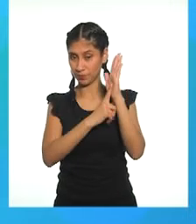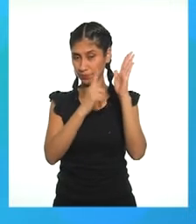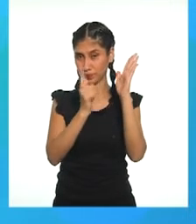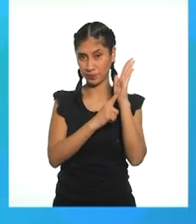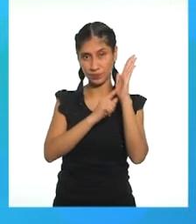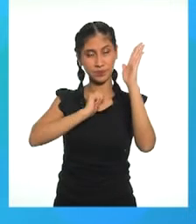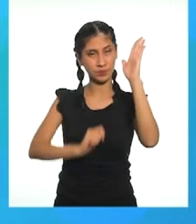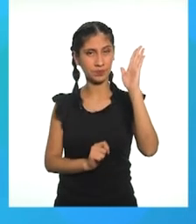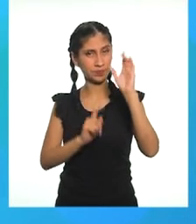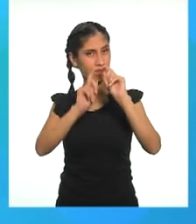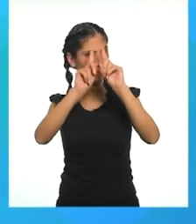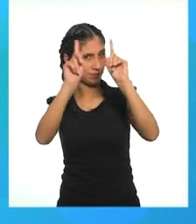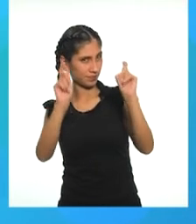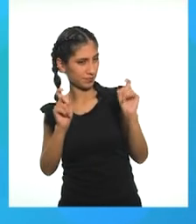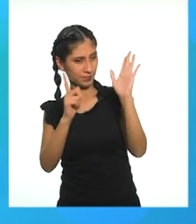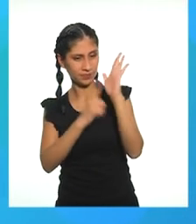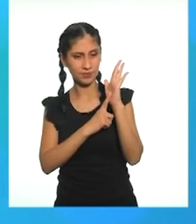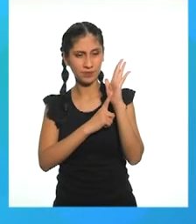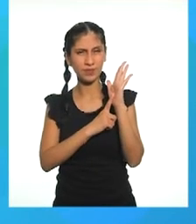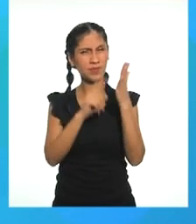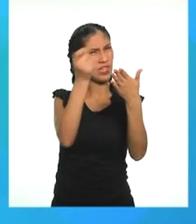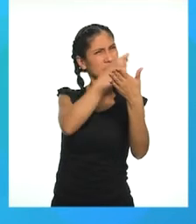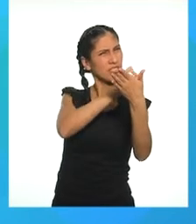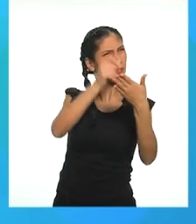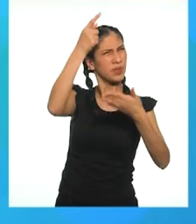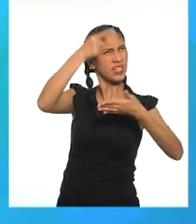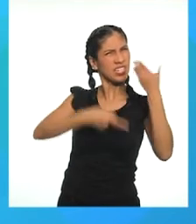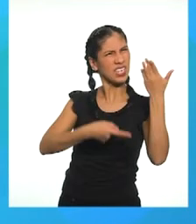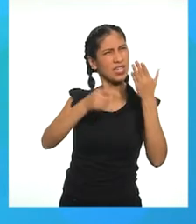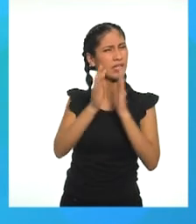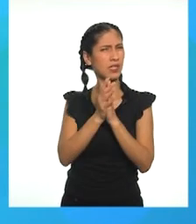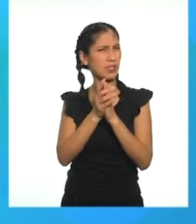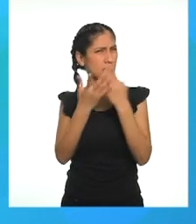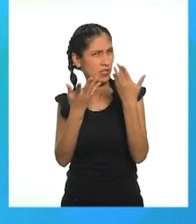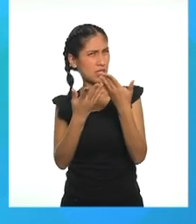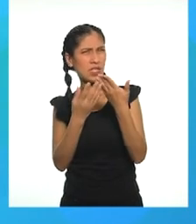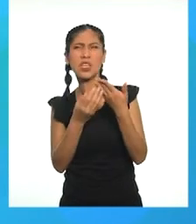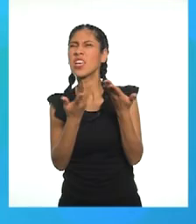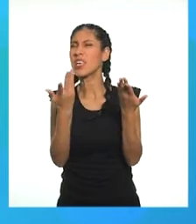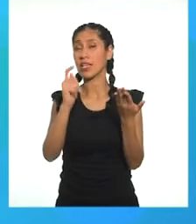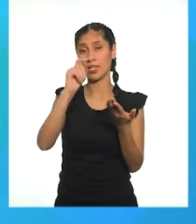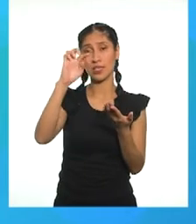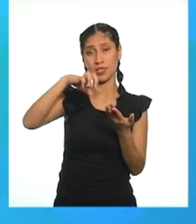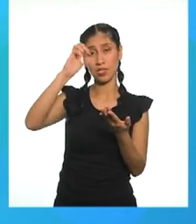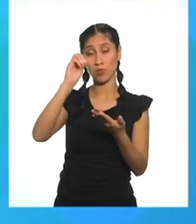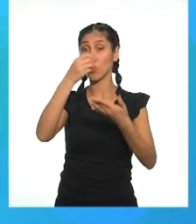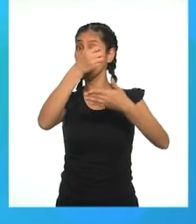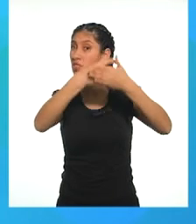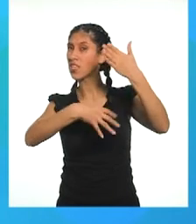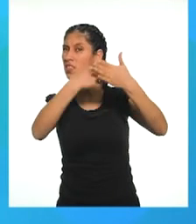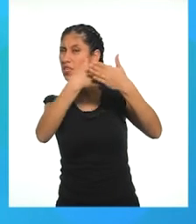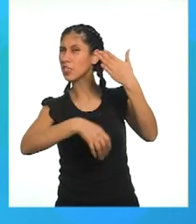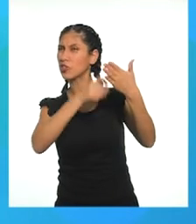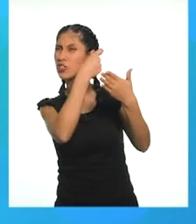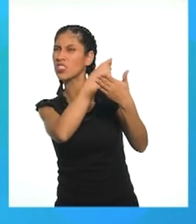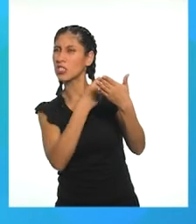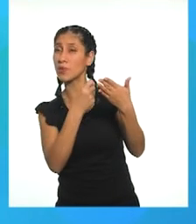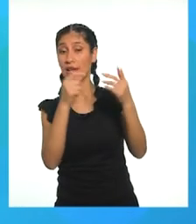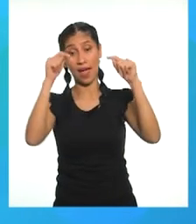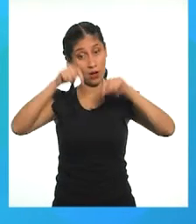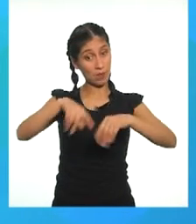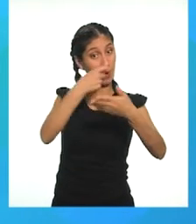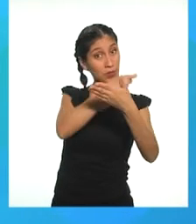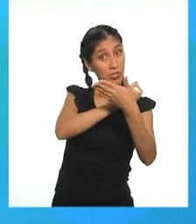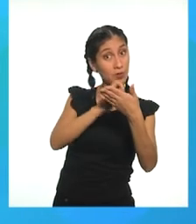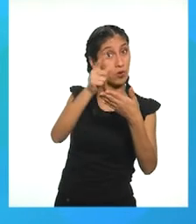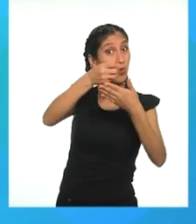estas preguntas. ¿Qué escribiré? Es decir, ¿qué tipo de texto se escribirá? En este caso, escribiremos un